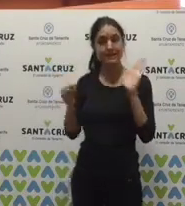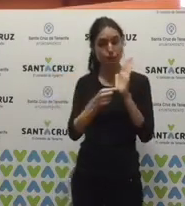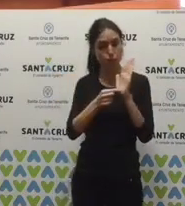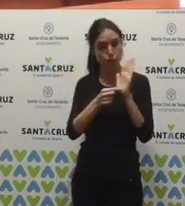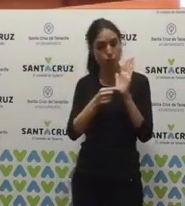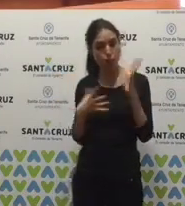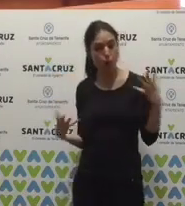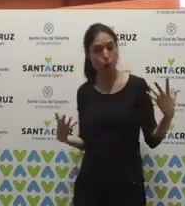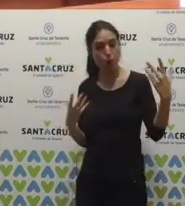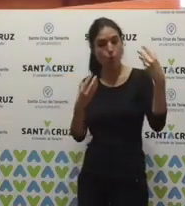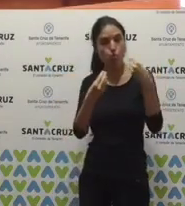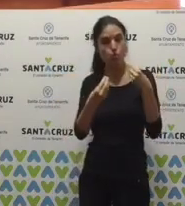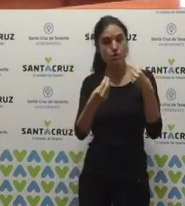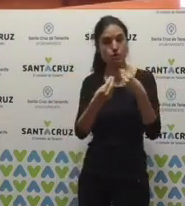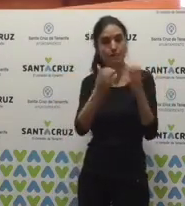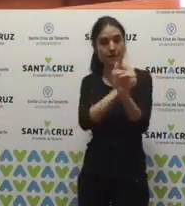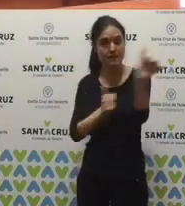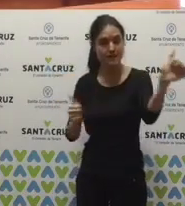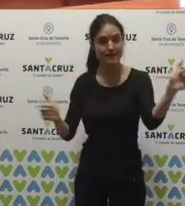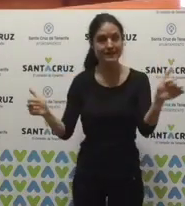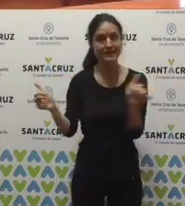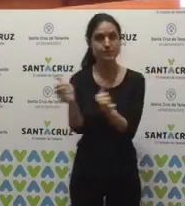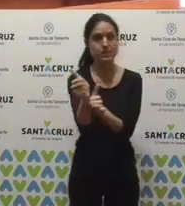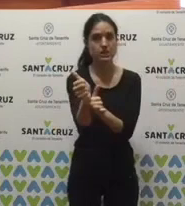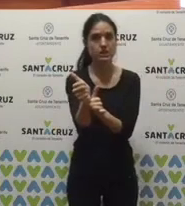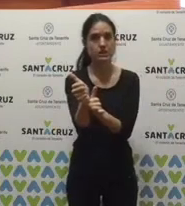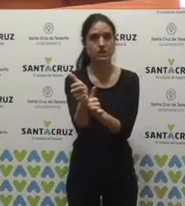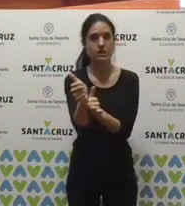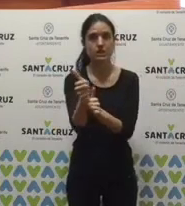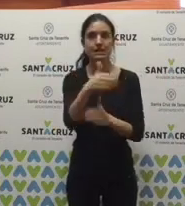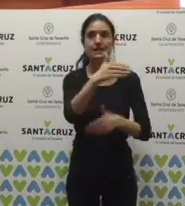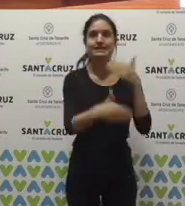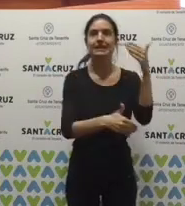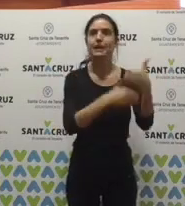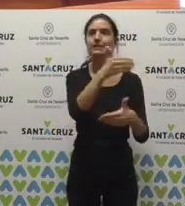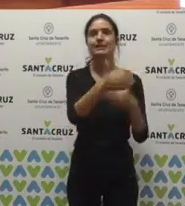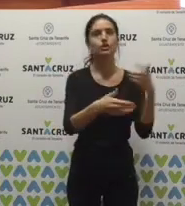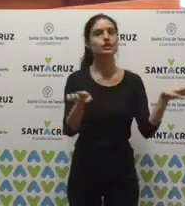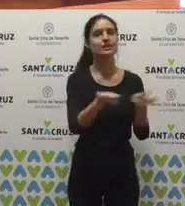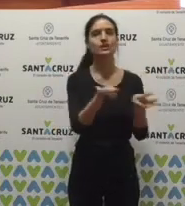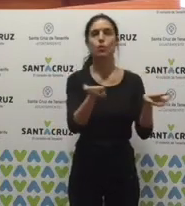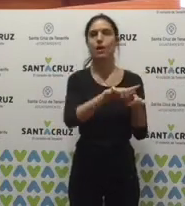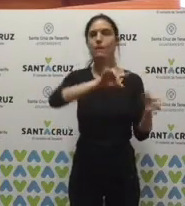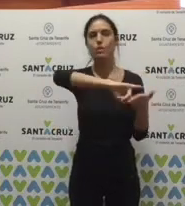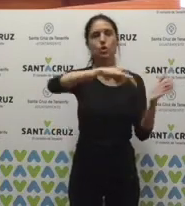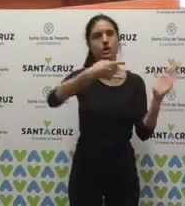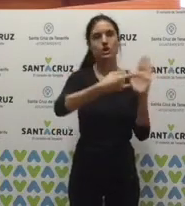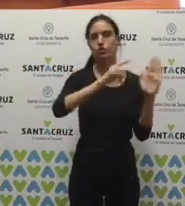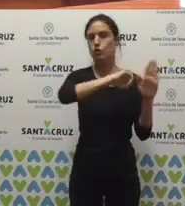y preferentemente y preferentemente tramitándose como proyecto de ley